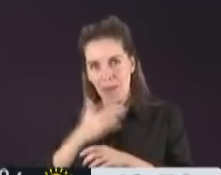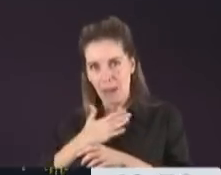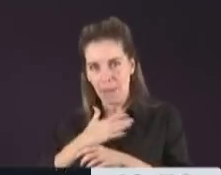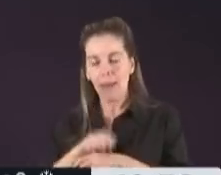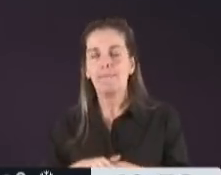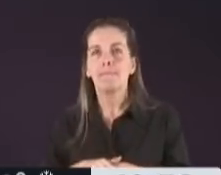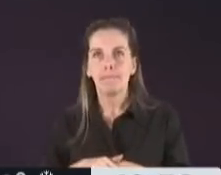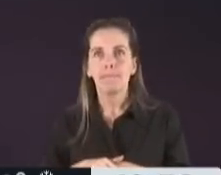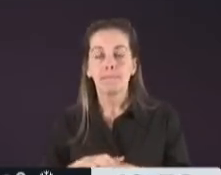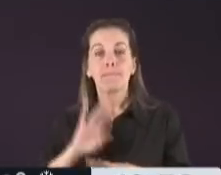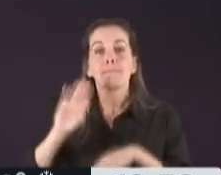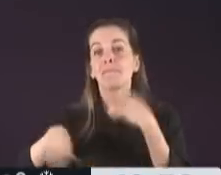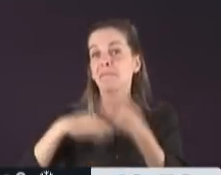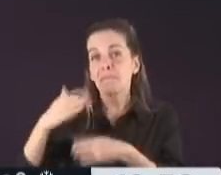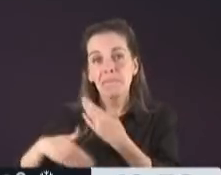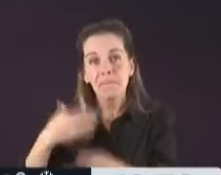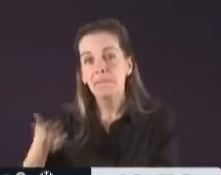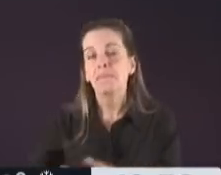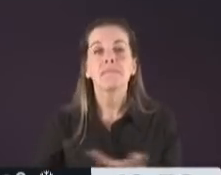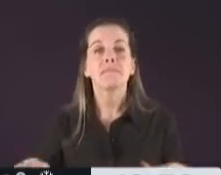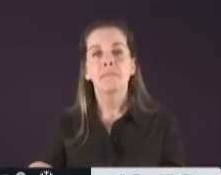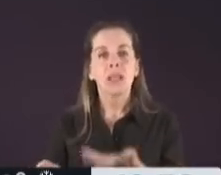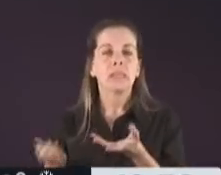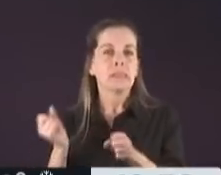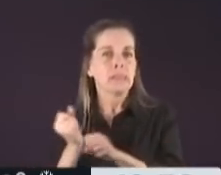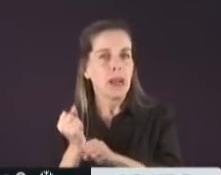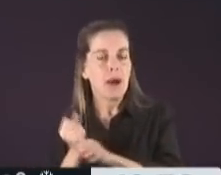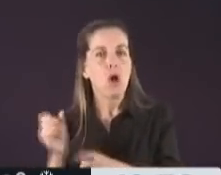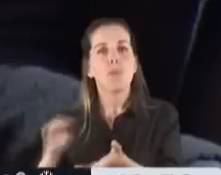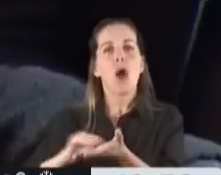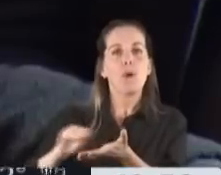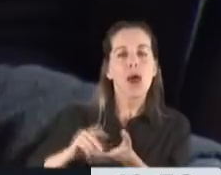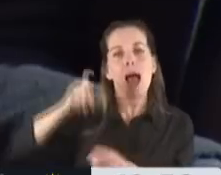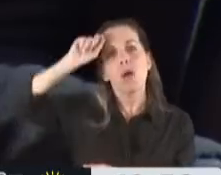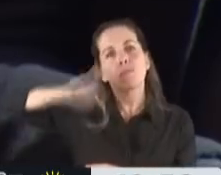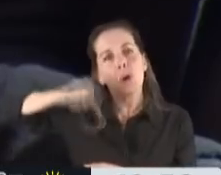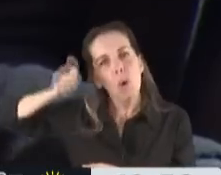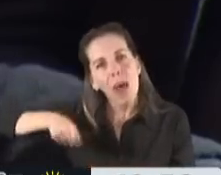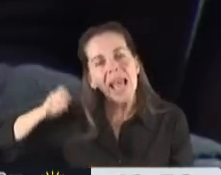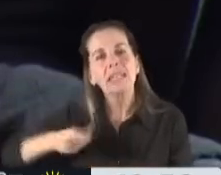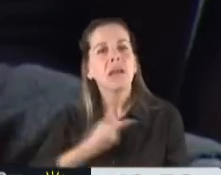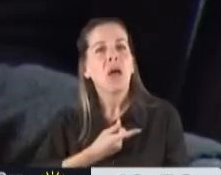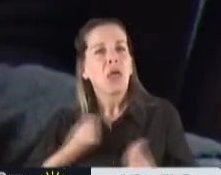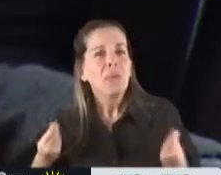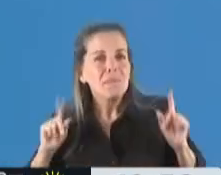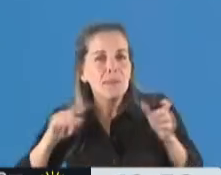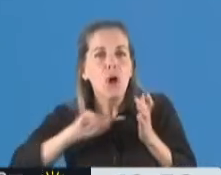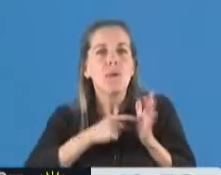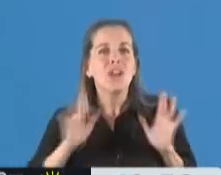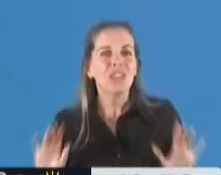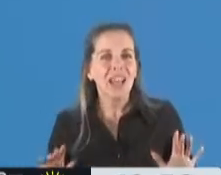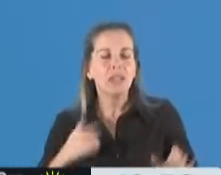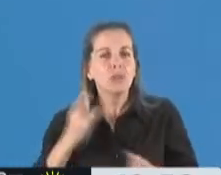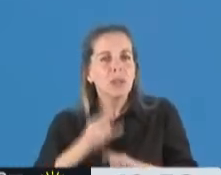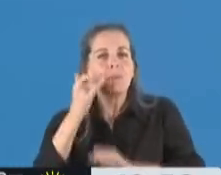y después desarrolló toda su tarea de abogado, de juez, en la ciudad de Buenos Aires. Y siempre cuento la historia